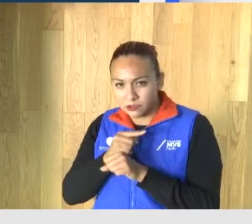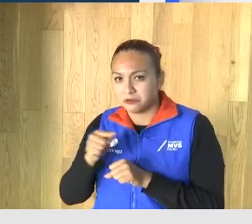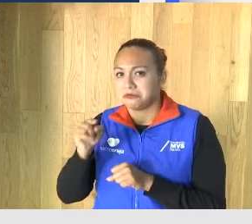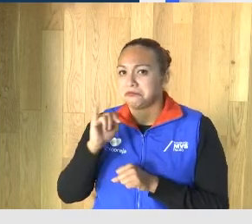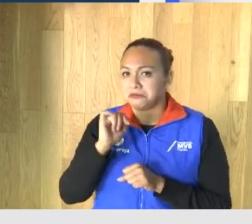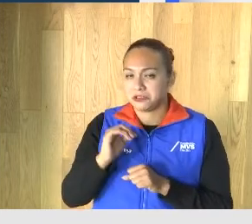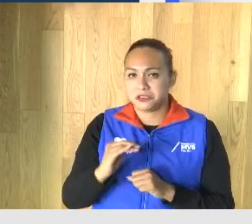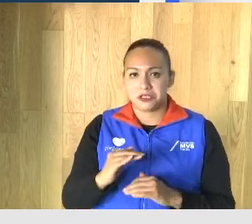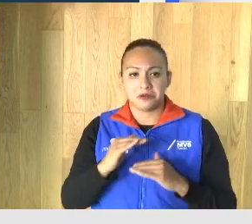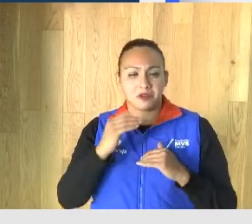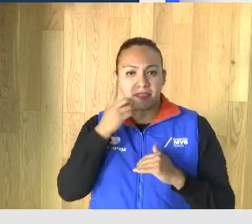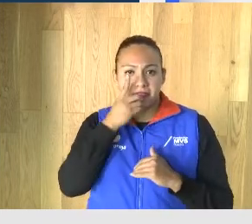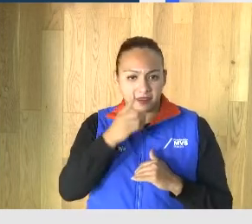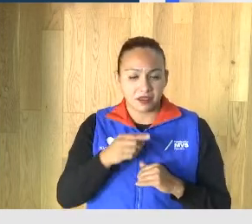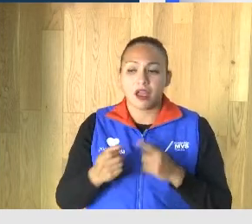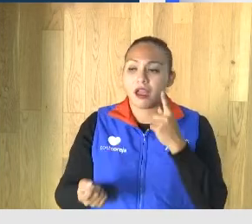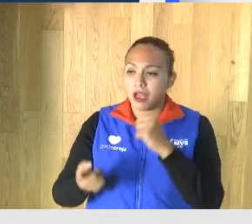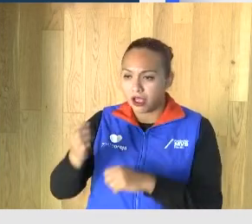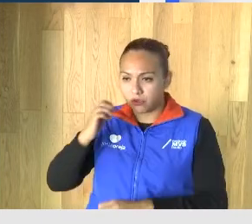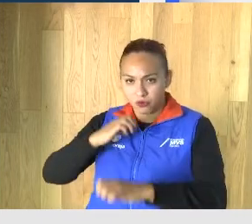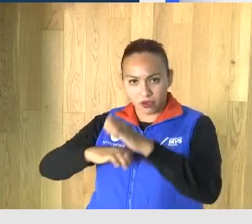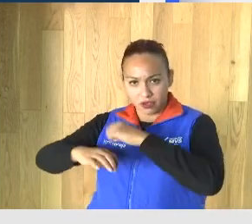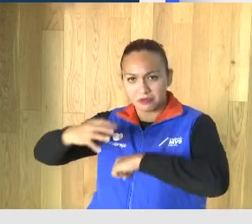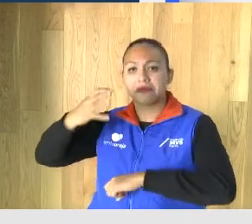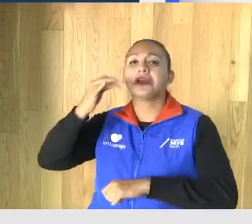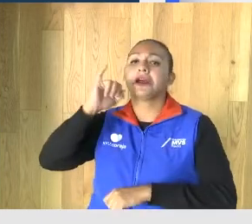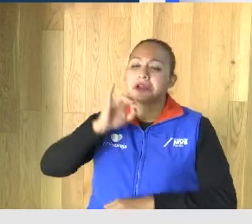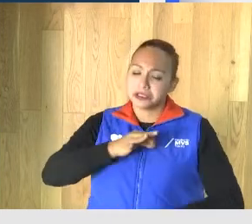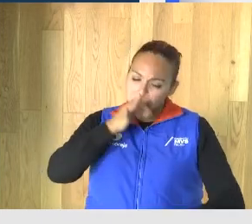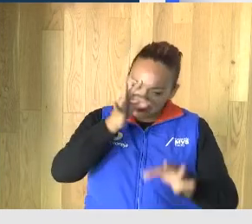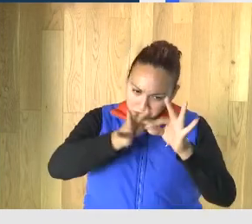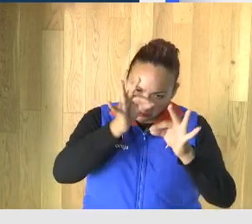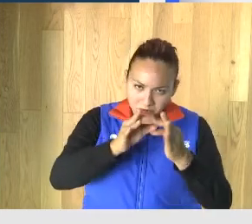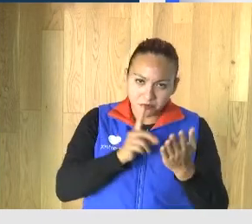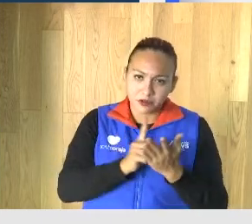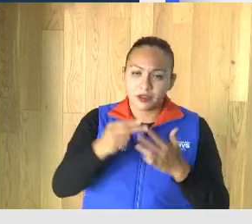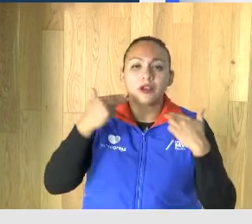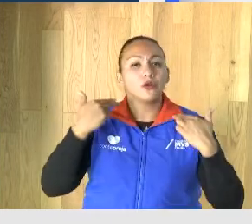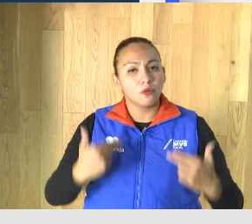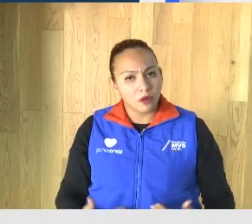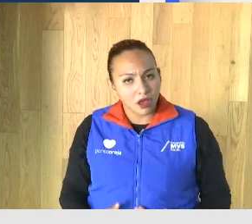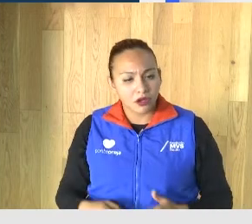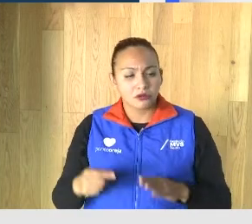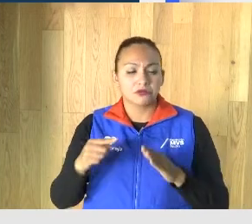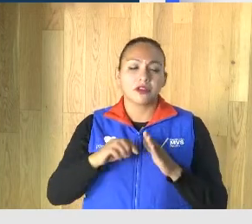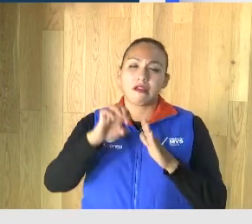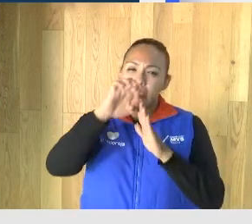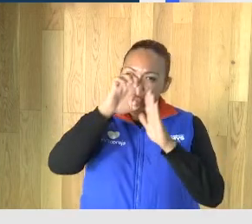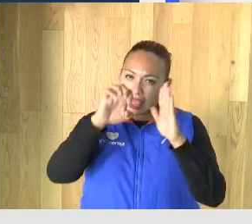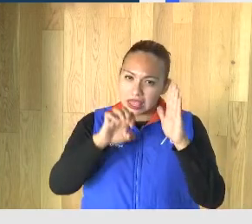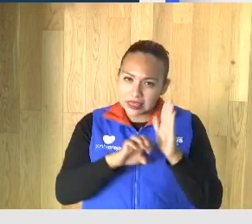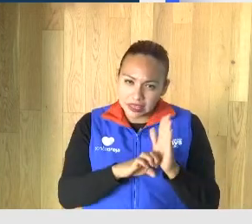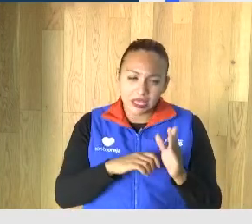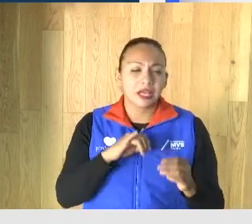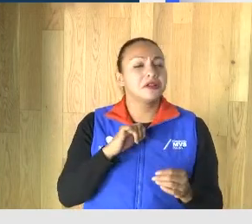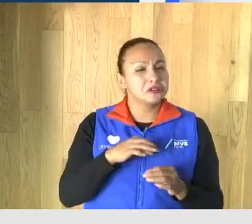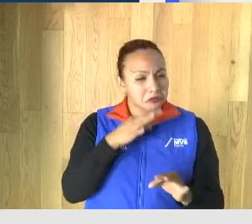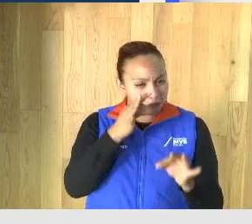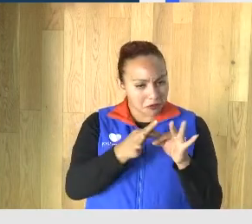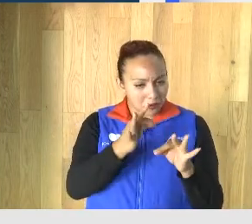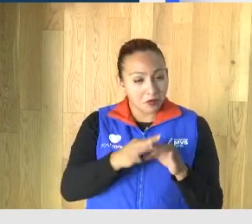estándares mínimos de conducta responsable, derechos humanos, trabajo decente, ética, pero bueno,